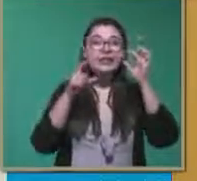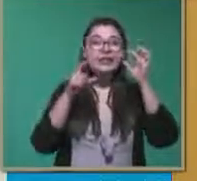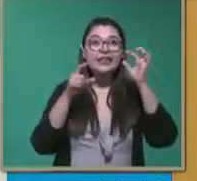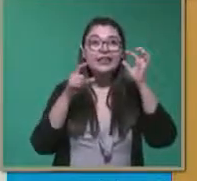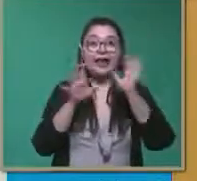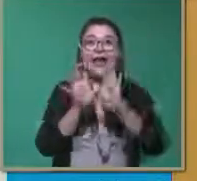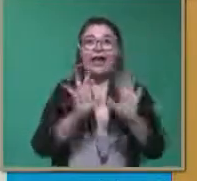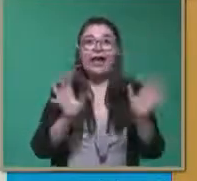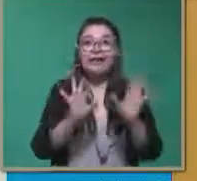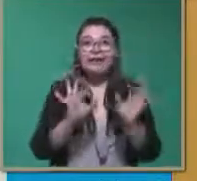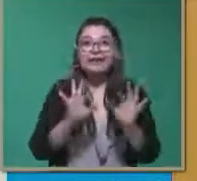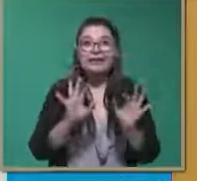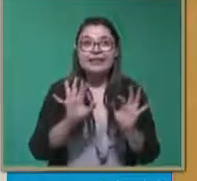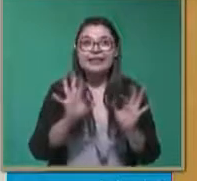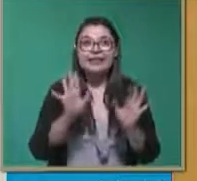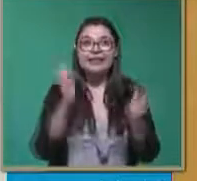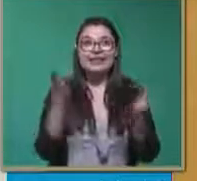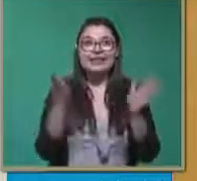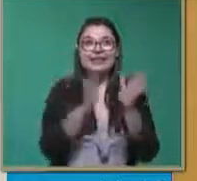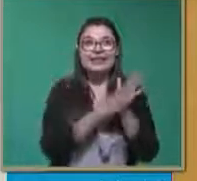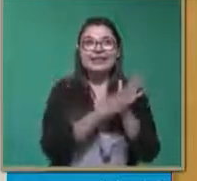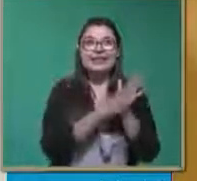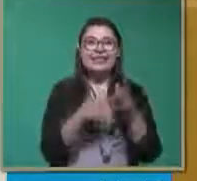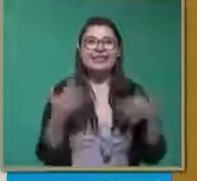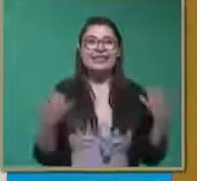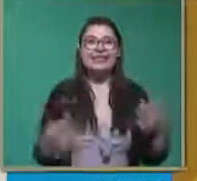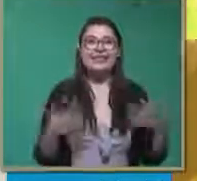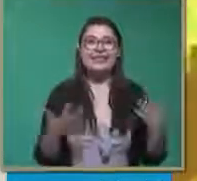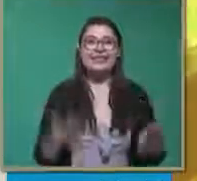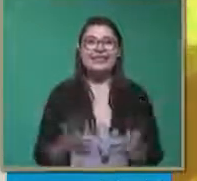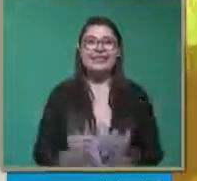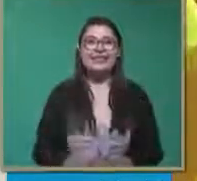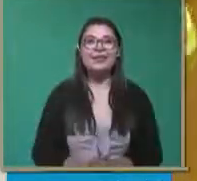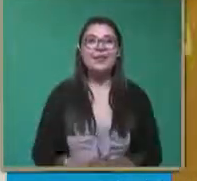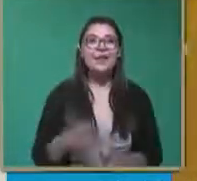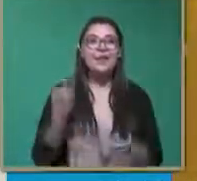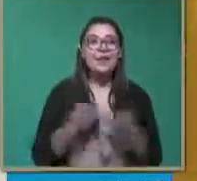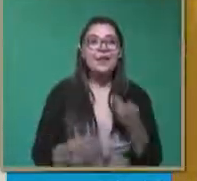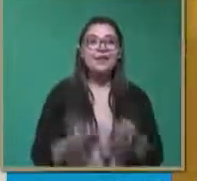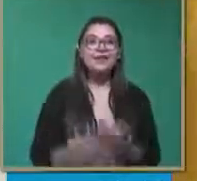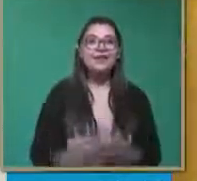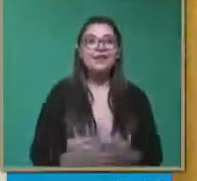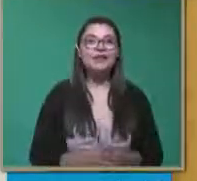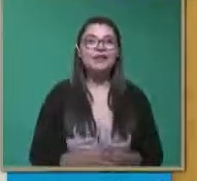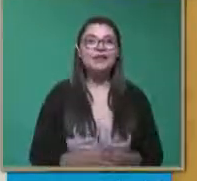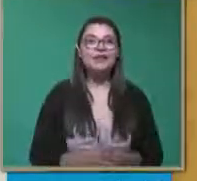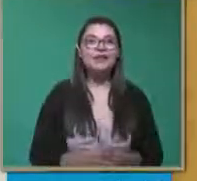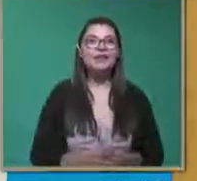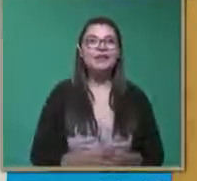todo. ¡Ay, no! No, por eso no, te rindo. Sin lentes, bueno, con lentes.